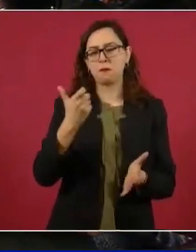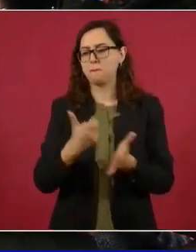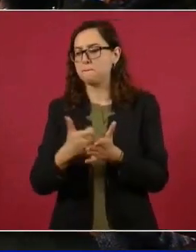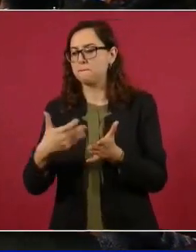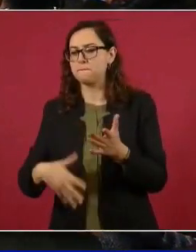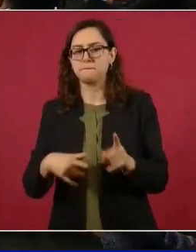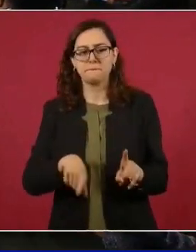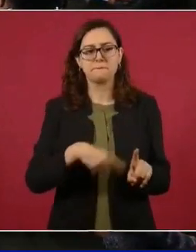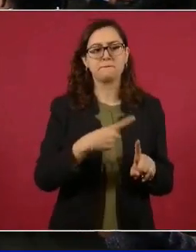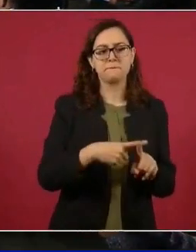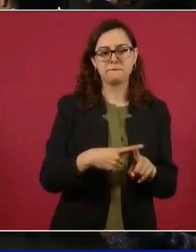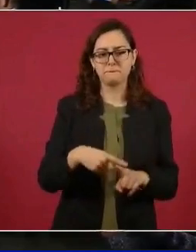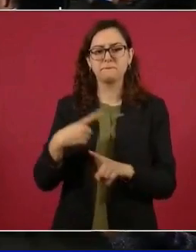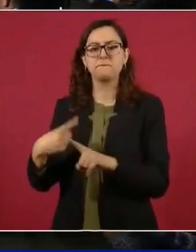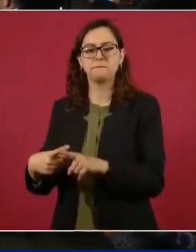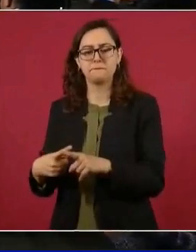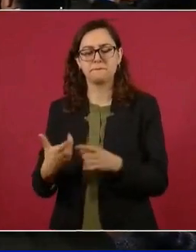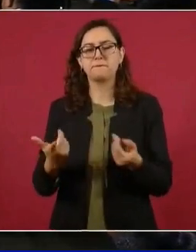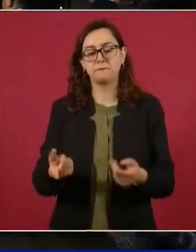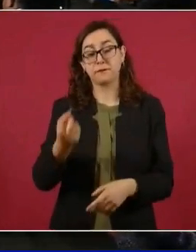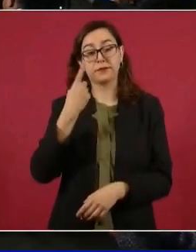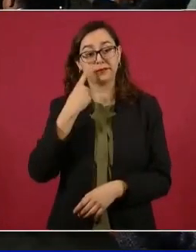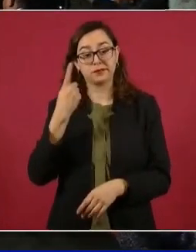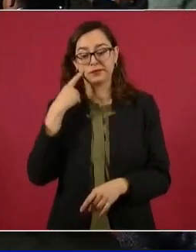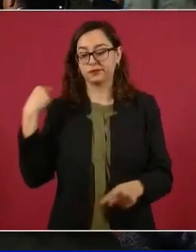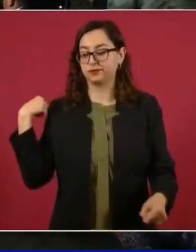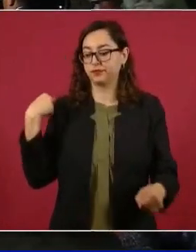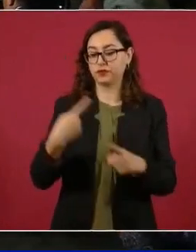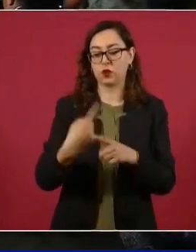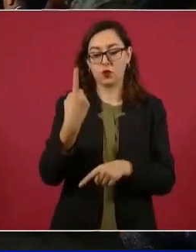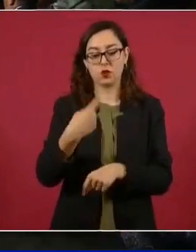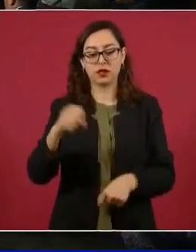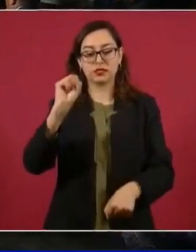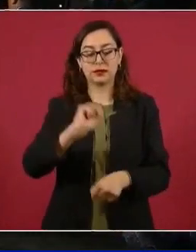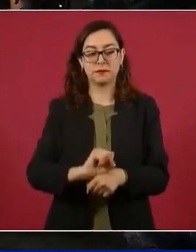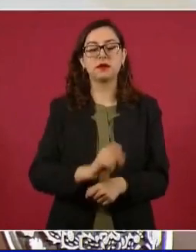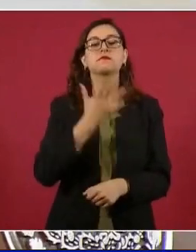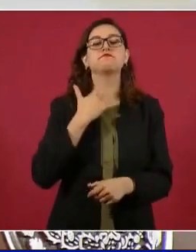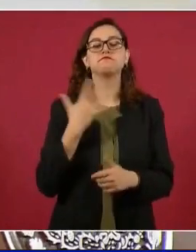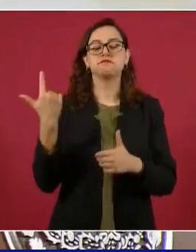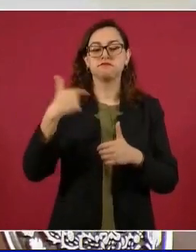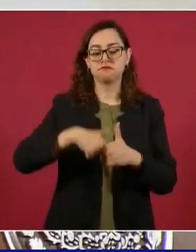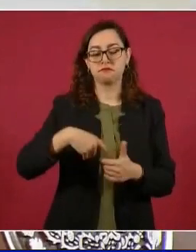el precio de la gasolina regular la semana pasada fue de